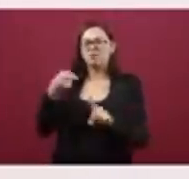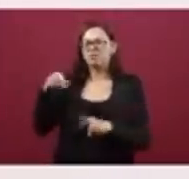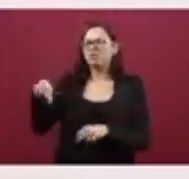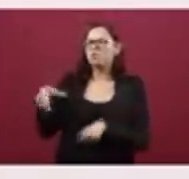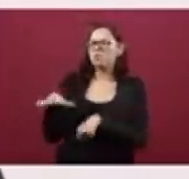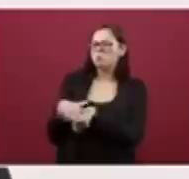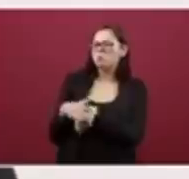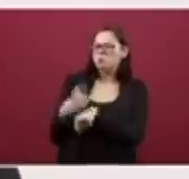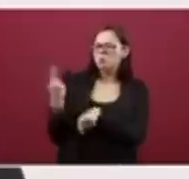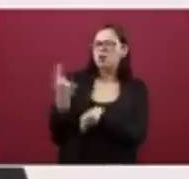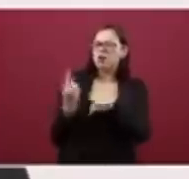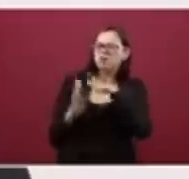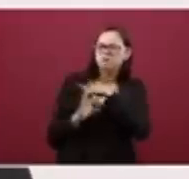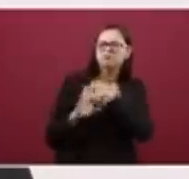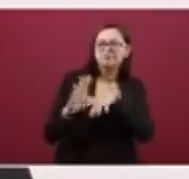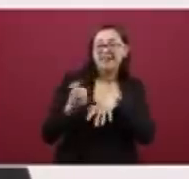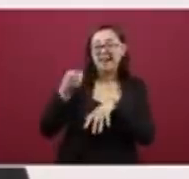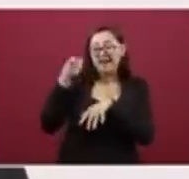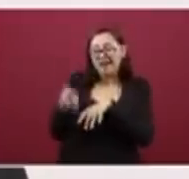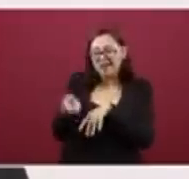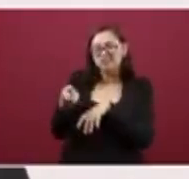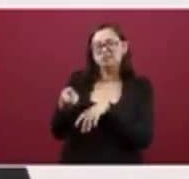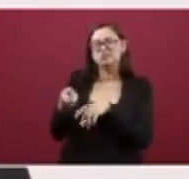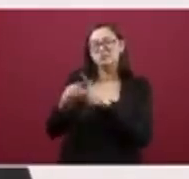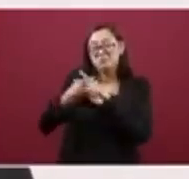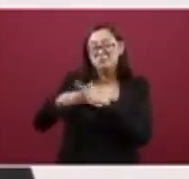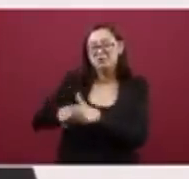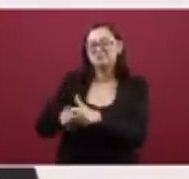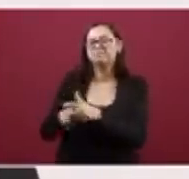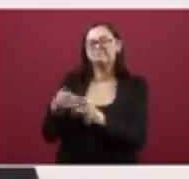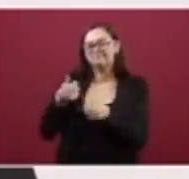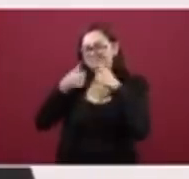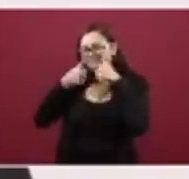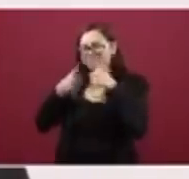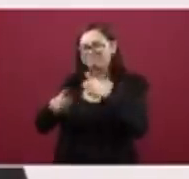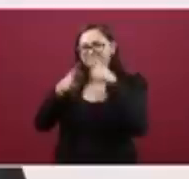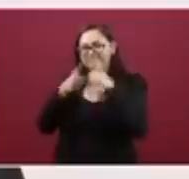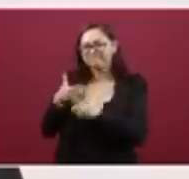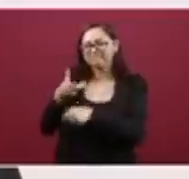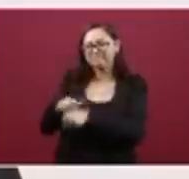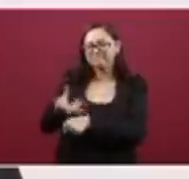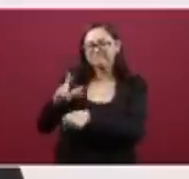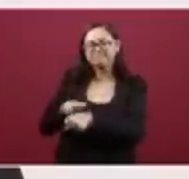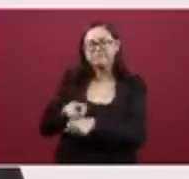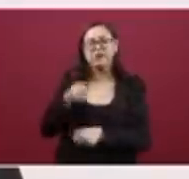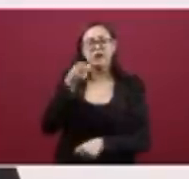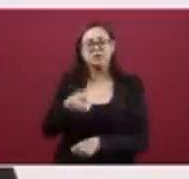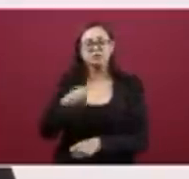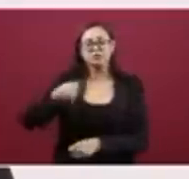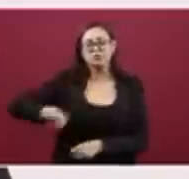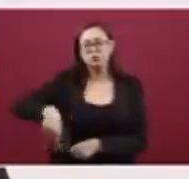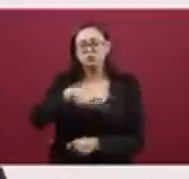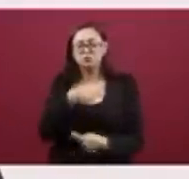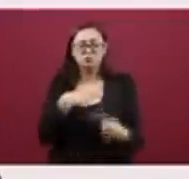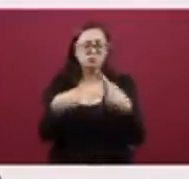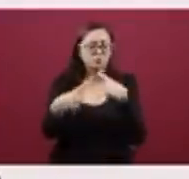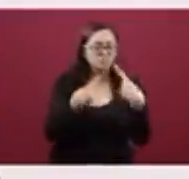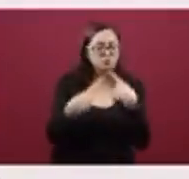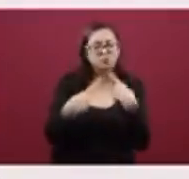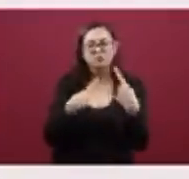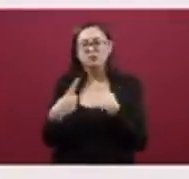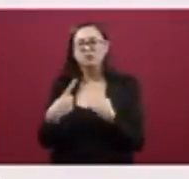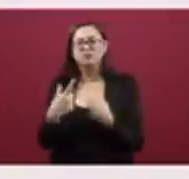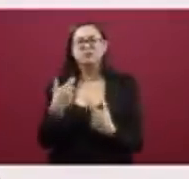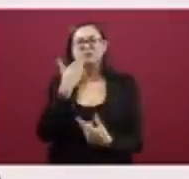originan por ello estamos trabajando para conseguir un acuerdo de cooperación